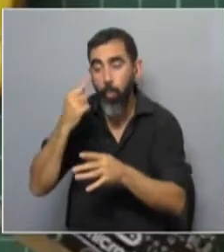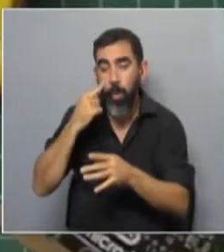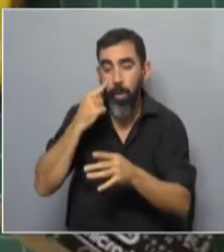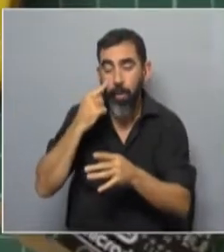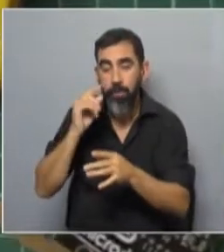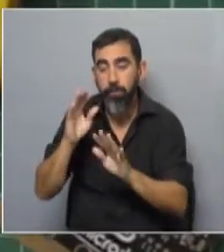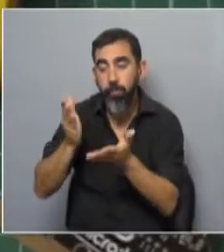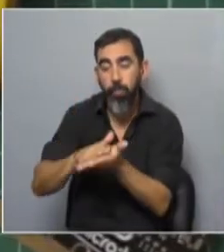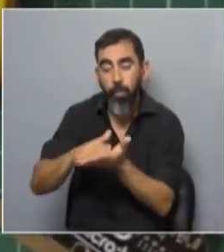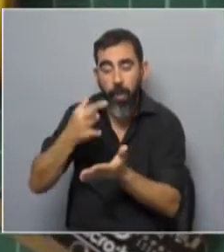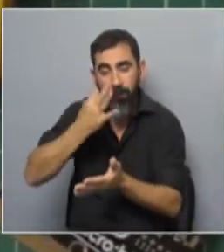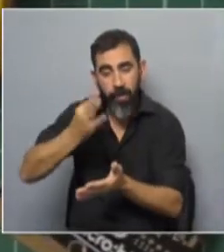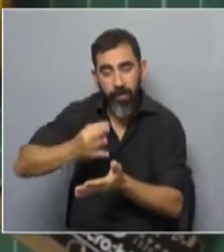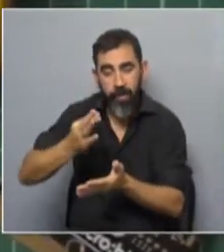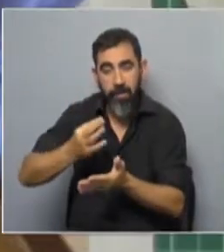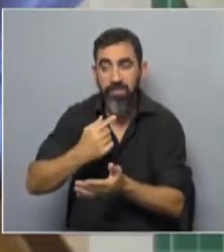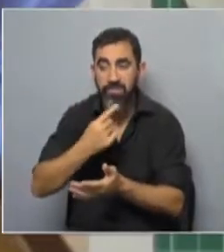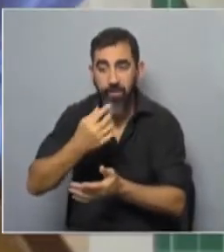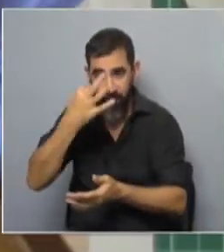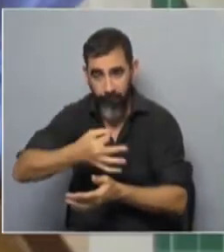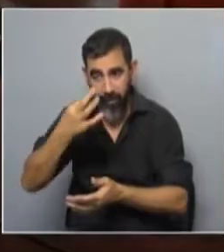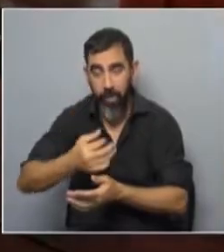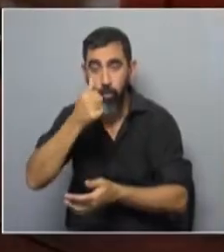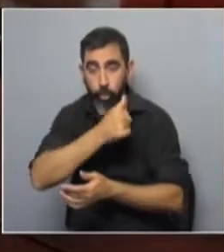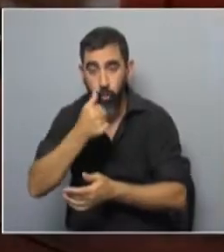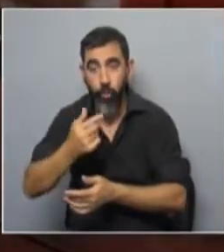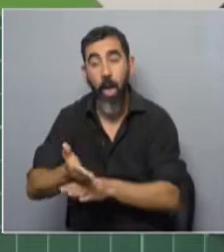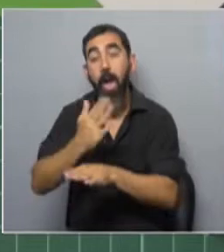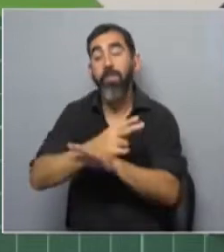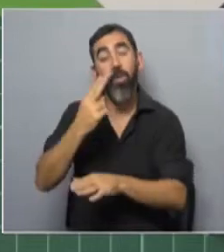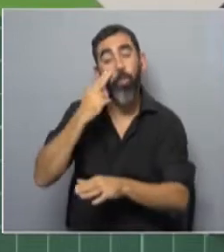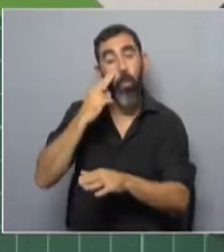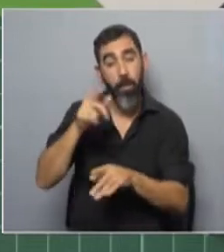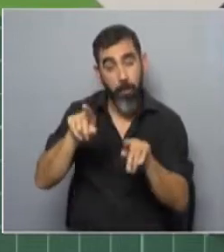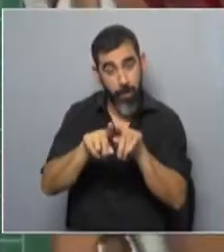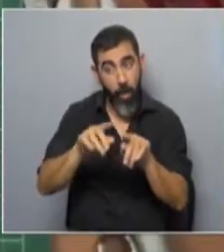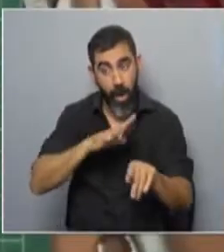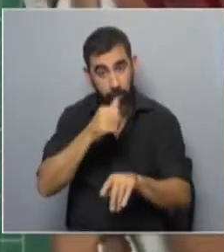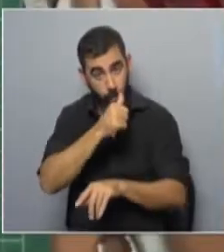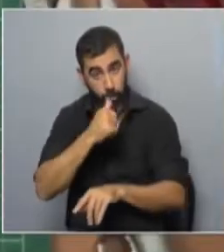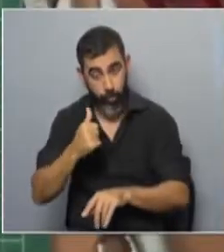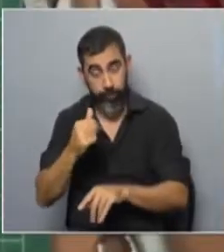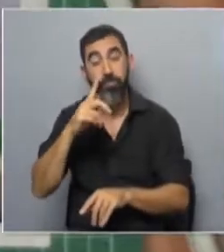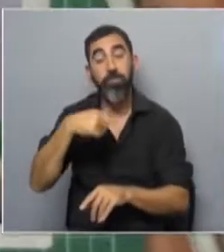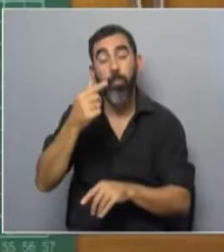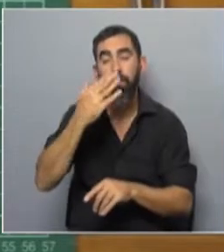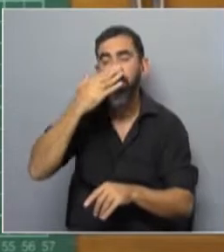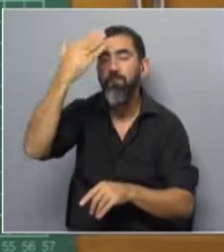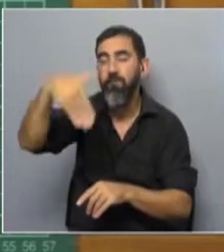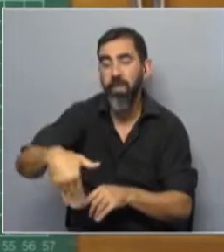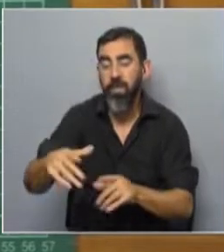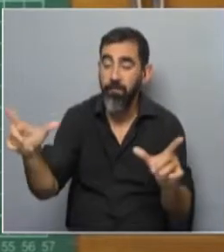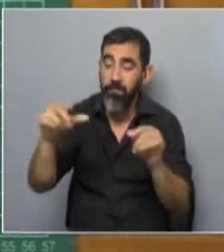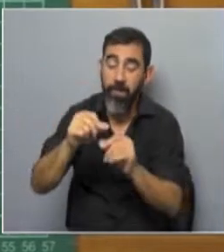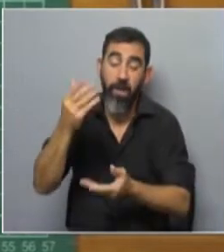y corroborar a ver si le dimos respuesta, le dimos solución a aquel problema que nos habíamos planteado en la primera etapa. Y después viene una etapa final de cierre,